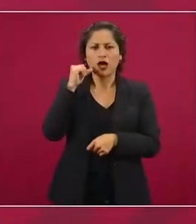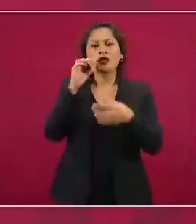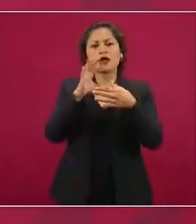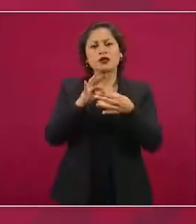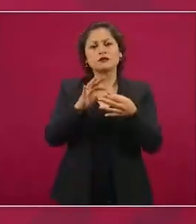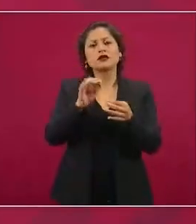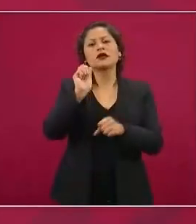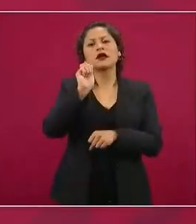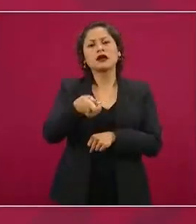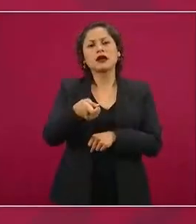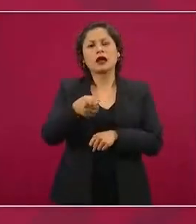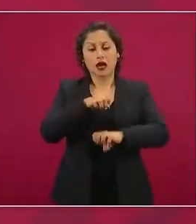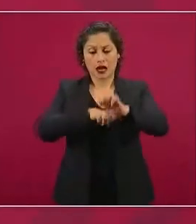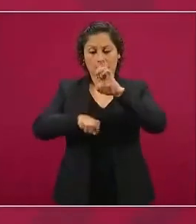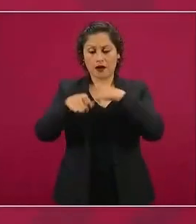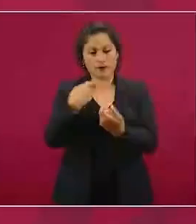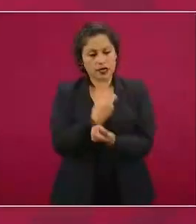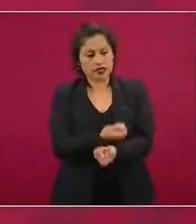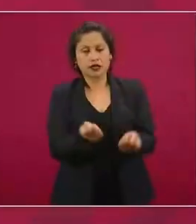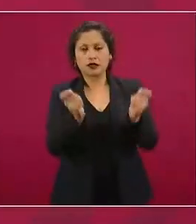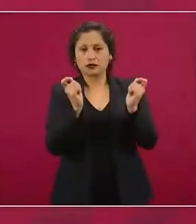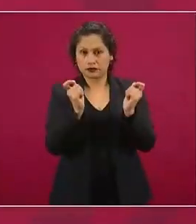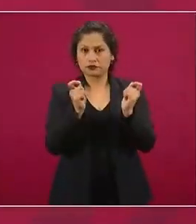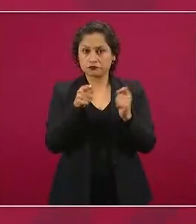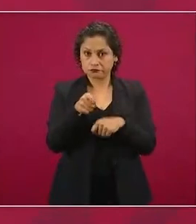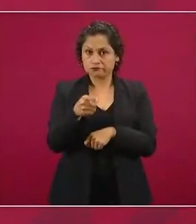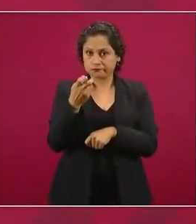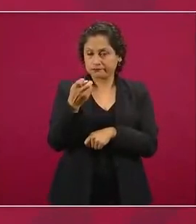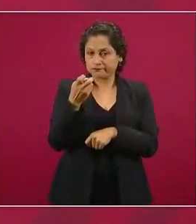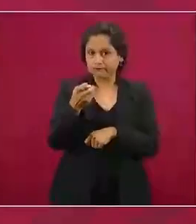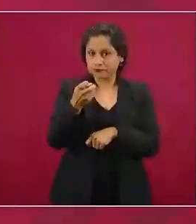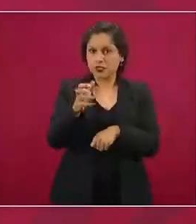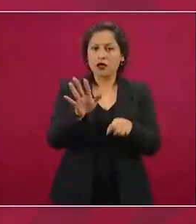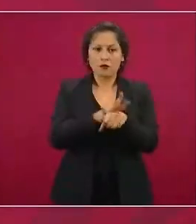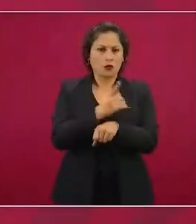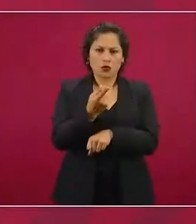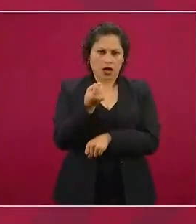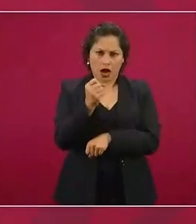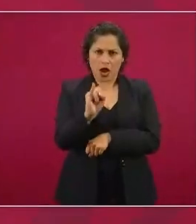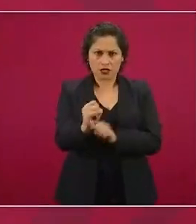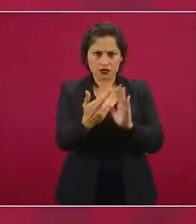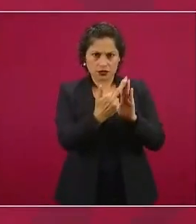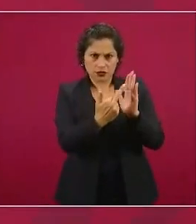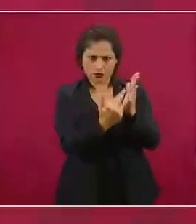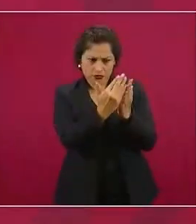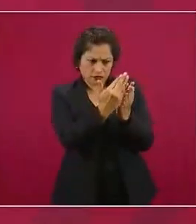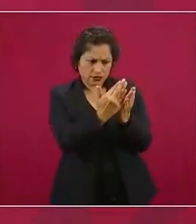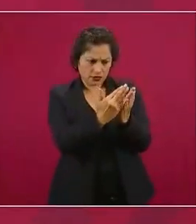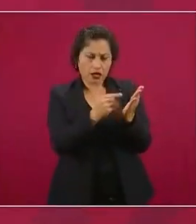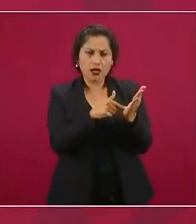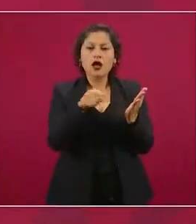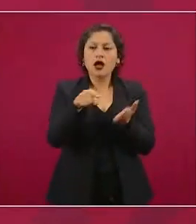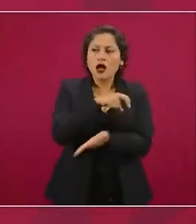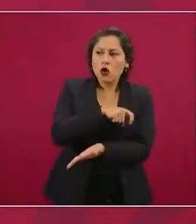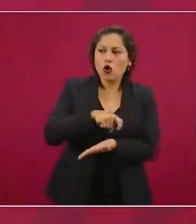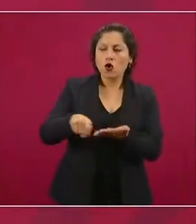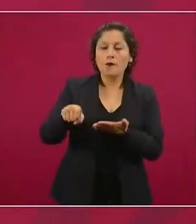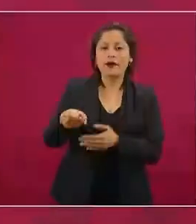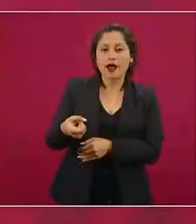porque así están las reglas para adquirir ciertos medicamentos, hay